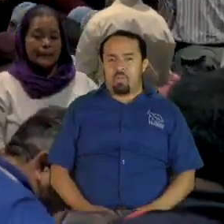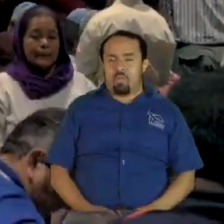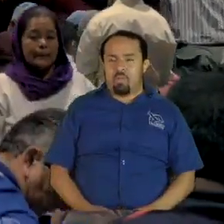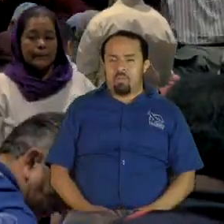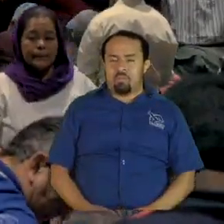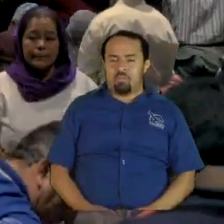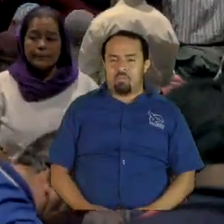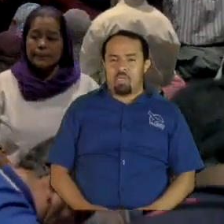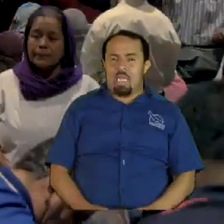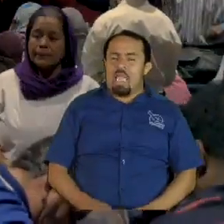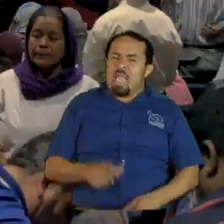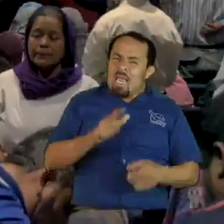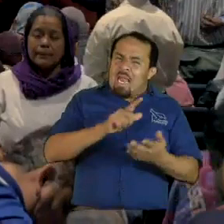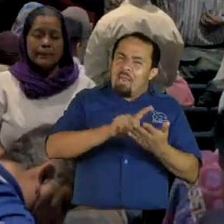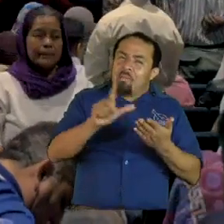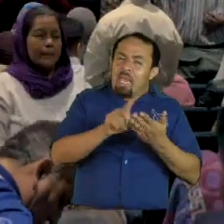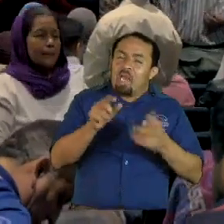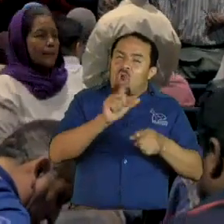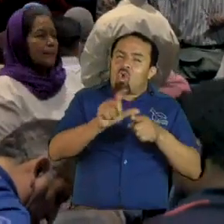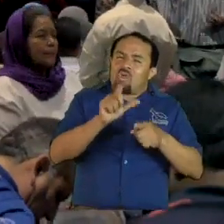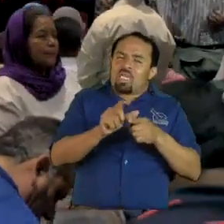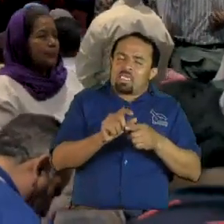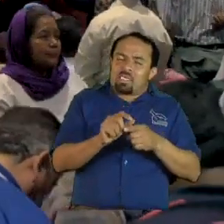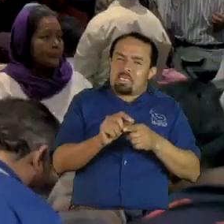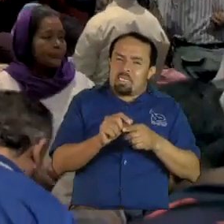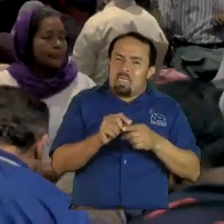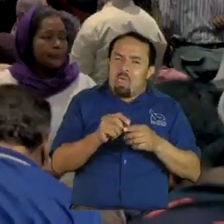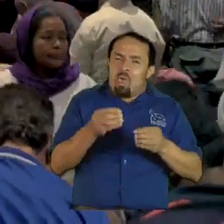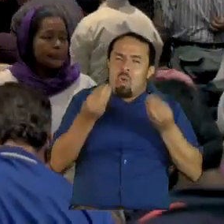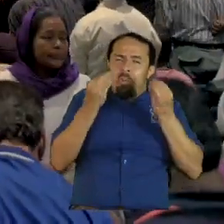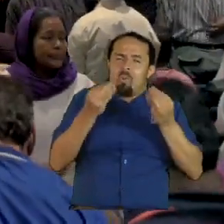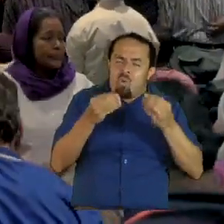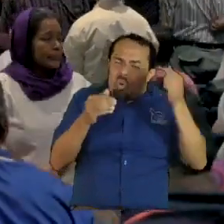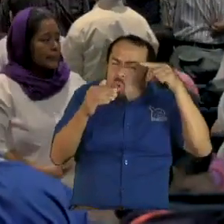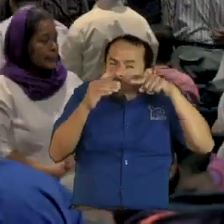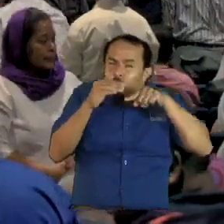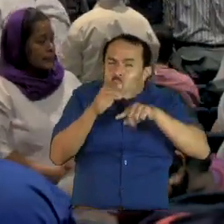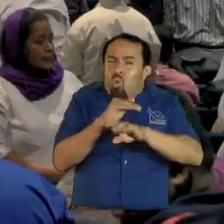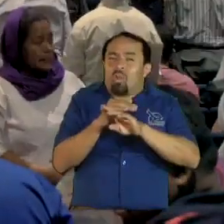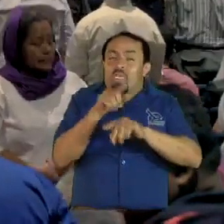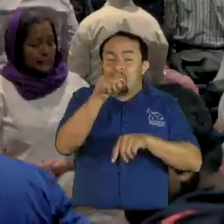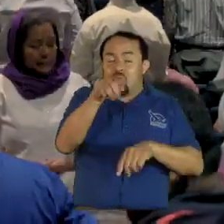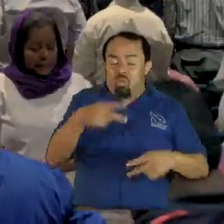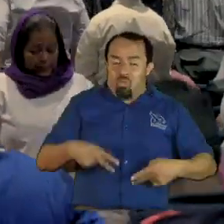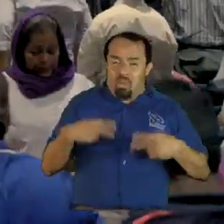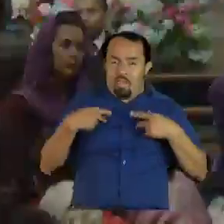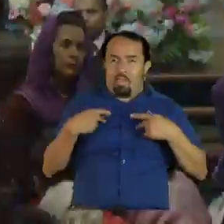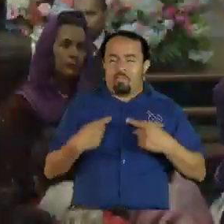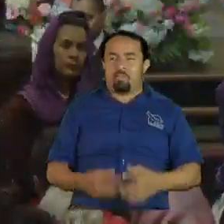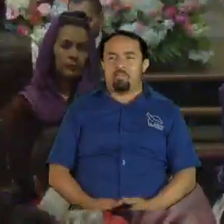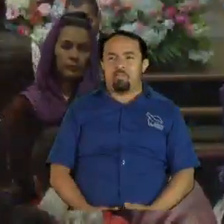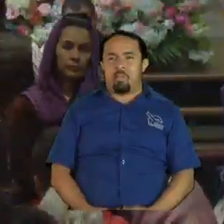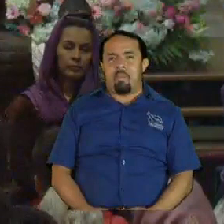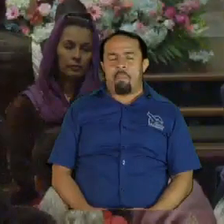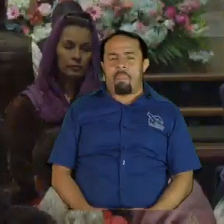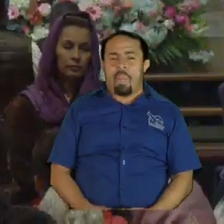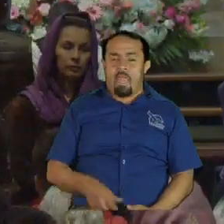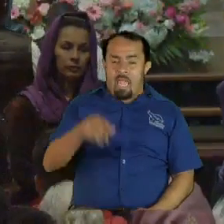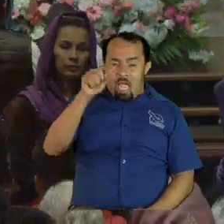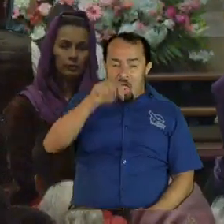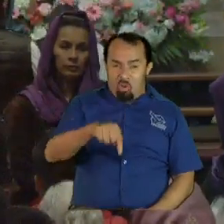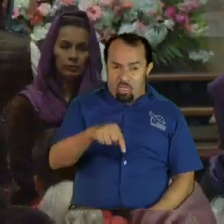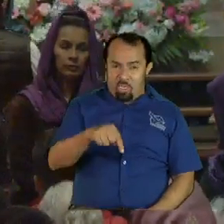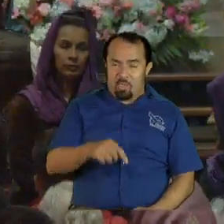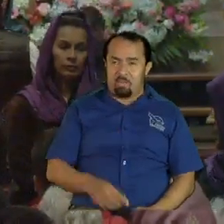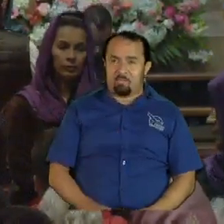Se sabe que eso es una de las cosas que más se lleva en una construcción. Ya cuando se terminó la construcción, los acabados, que esto hay que ponerlo aquí. Ahorita